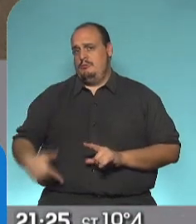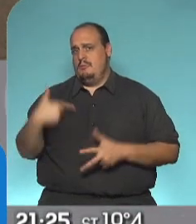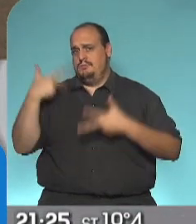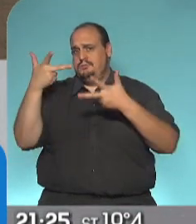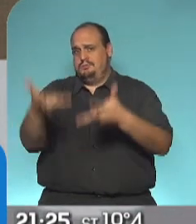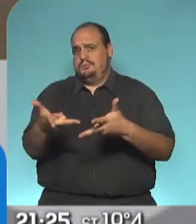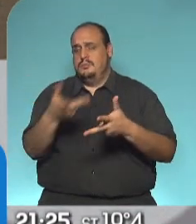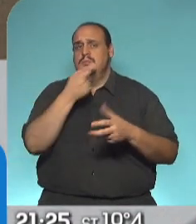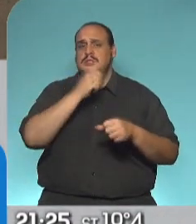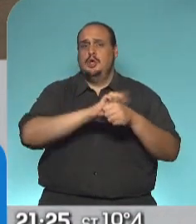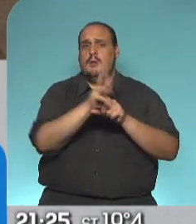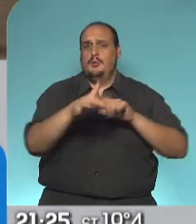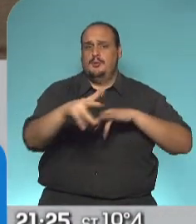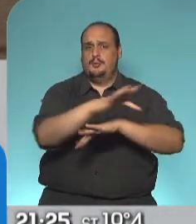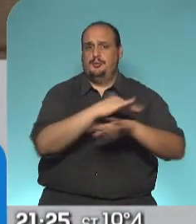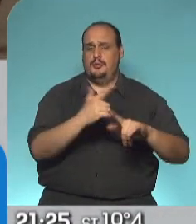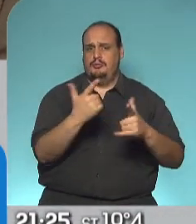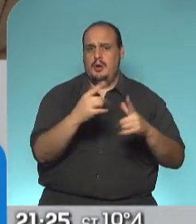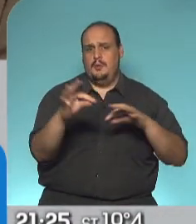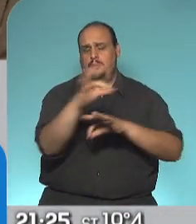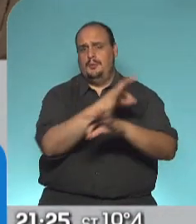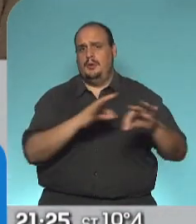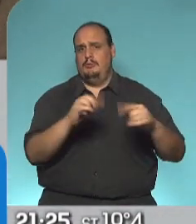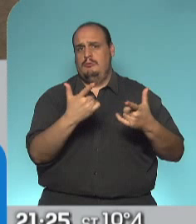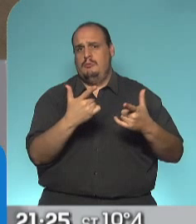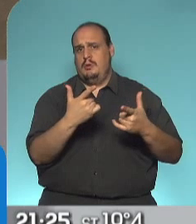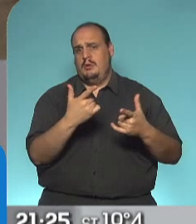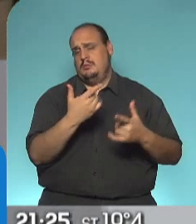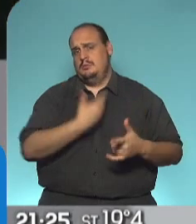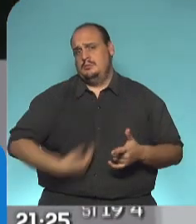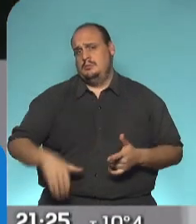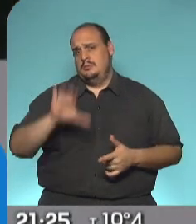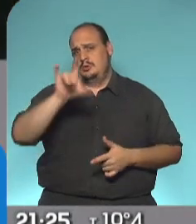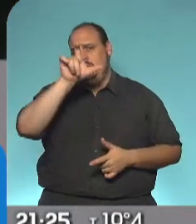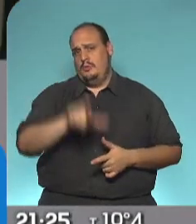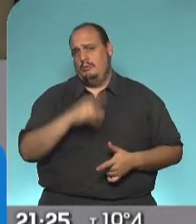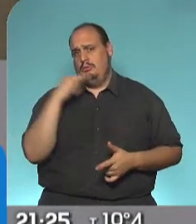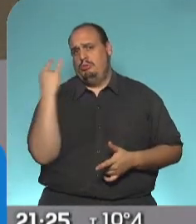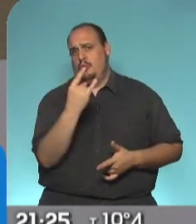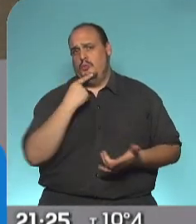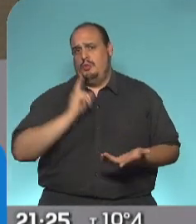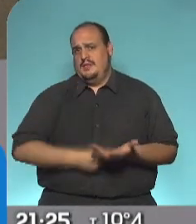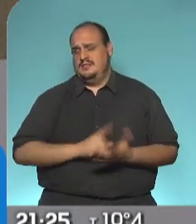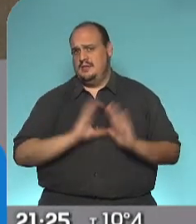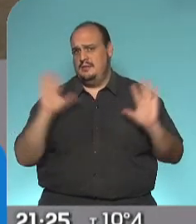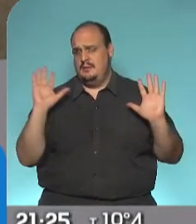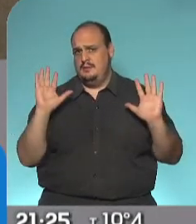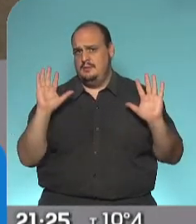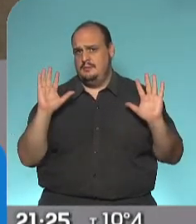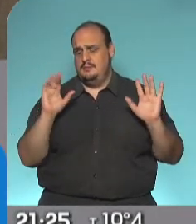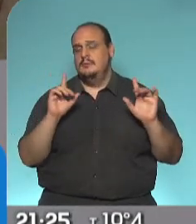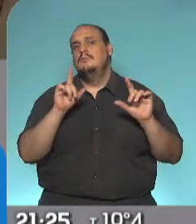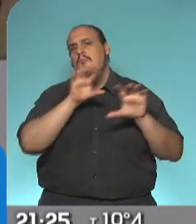circulación comunitaria donde la circulación masiva los gobernadores tienen la potestad de habilitar o no determinadas industrias y entiendo que lo mismo va a suceder en